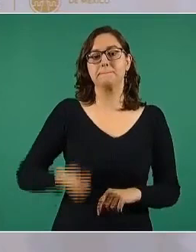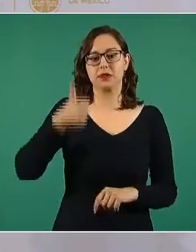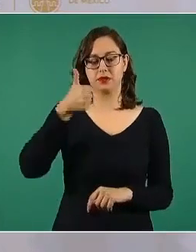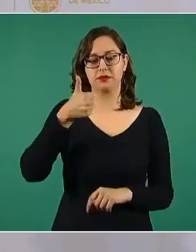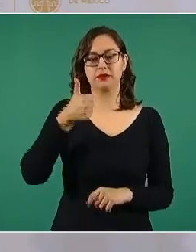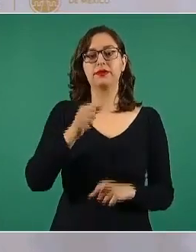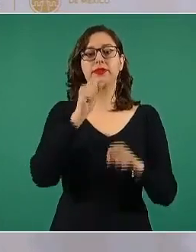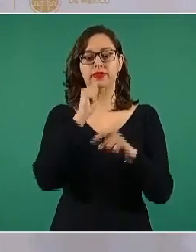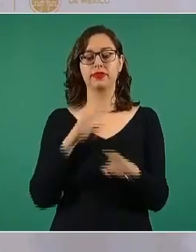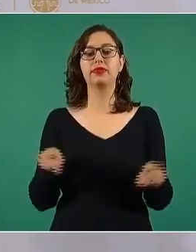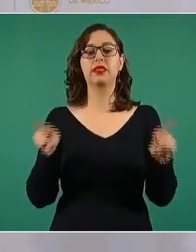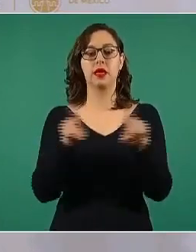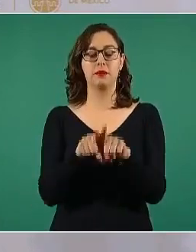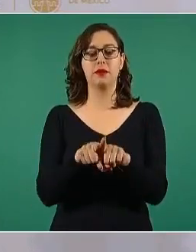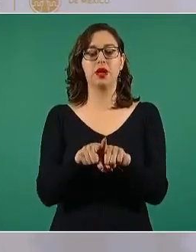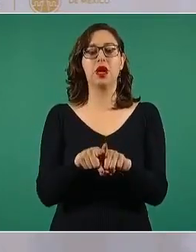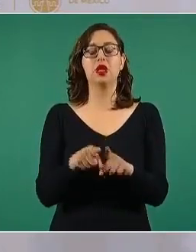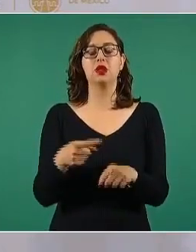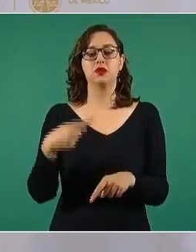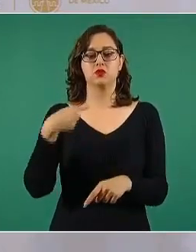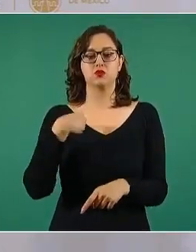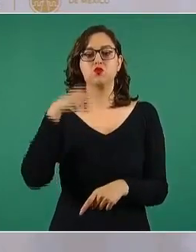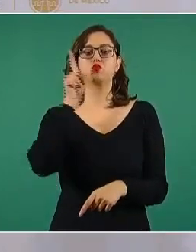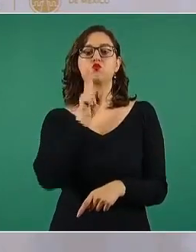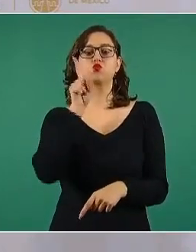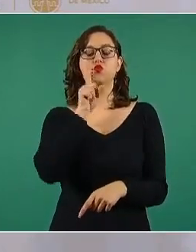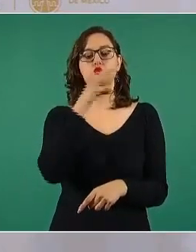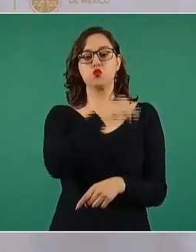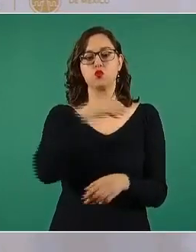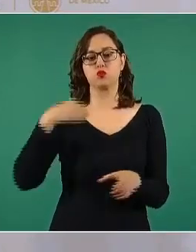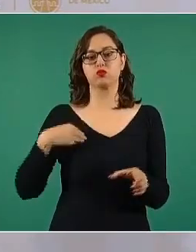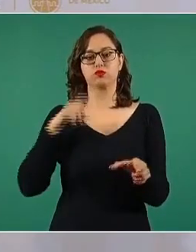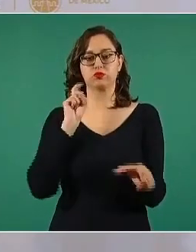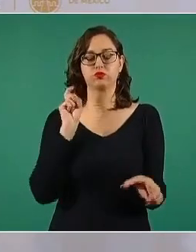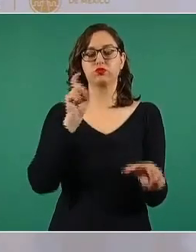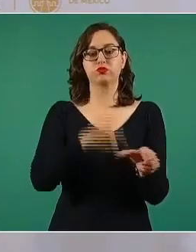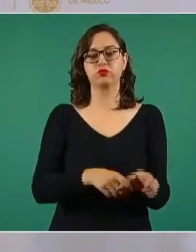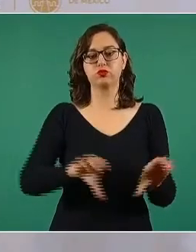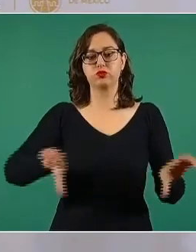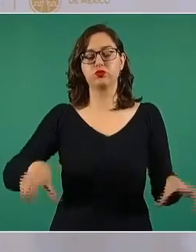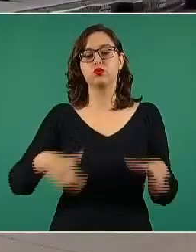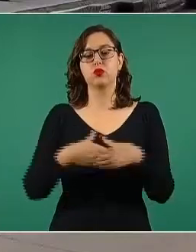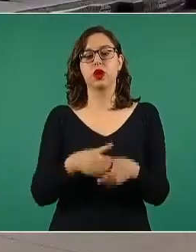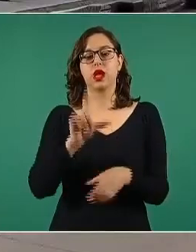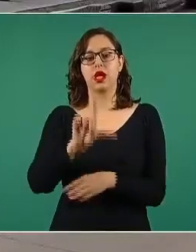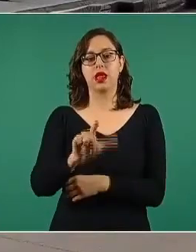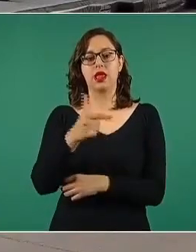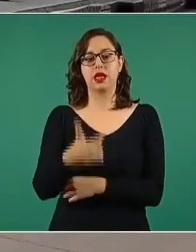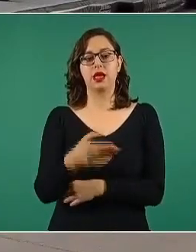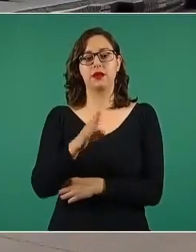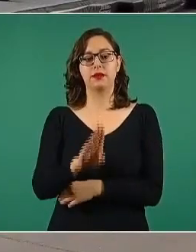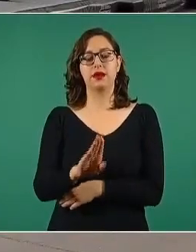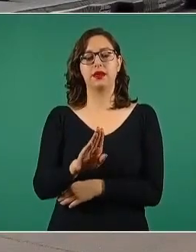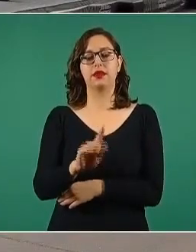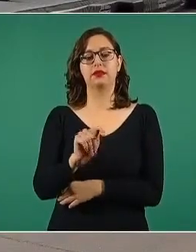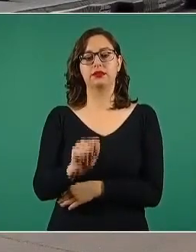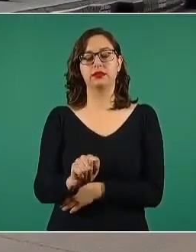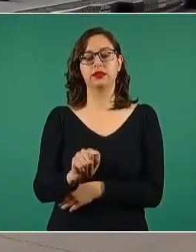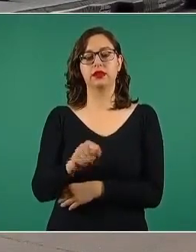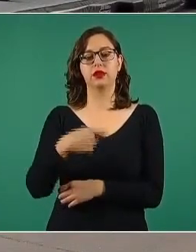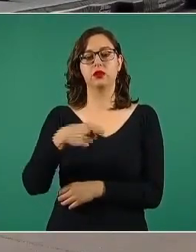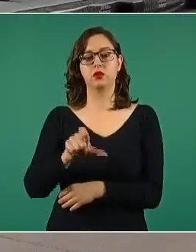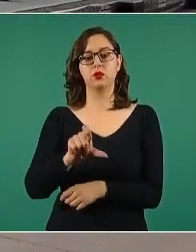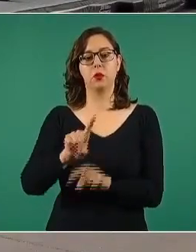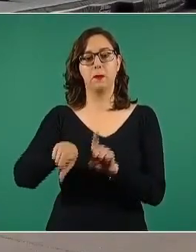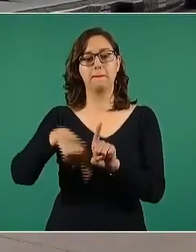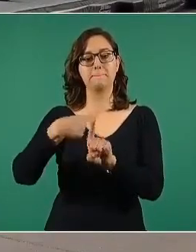también la primera miembro abierta de la comunidad LGBTQ+ en ser parte de